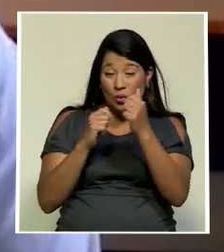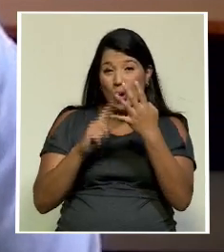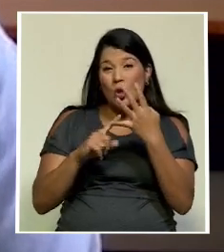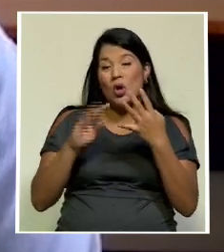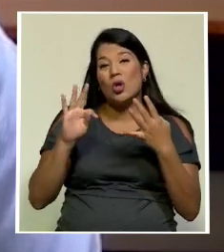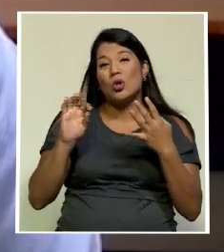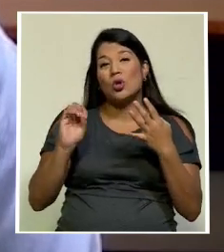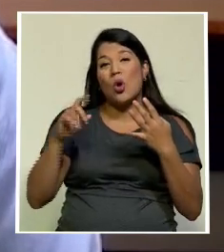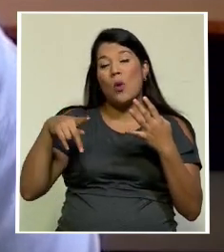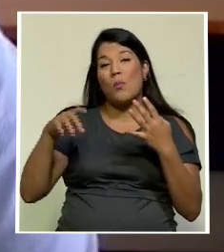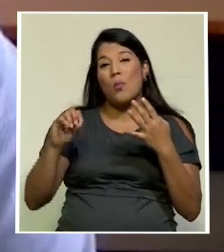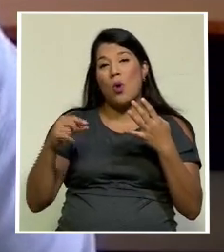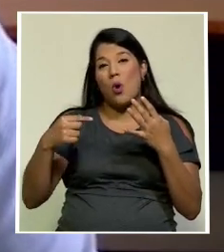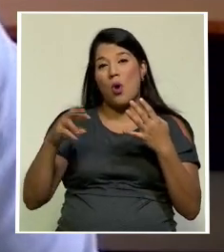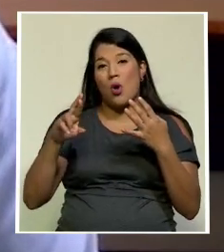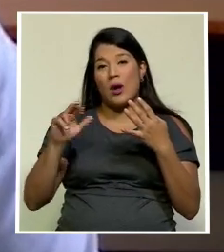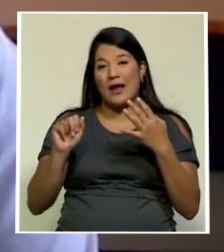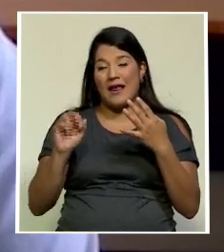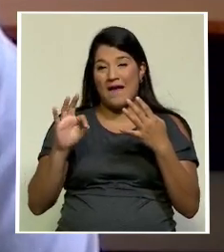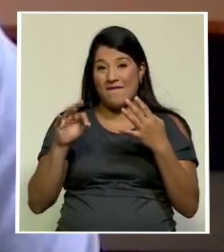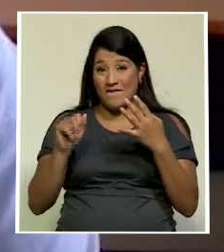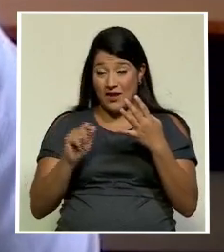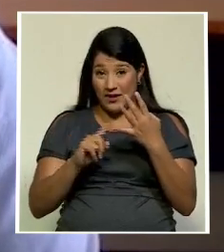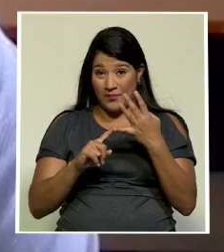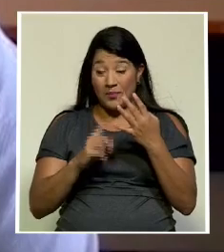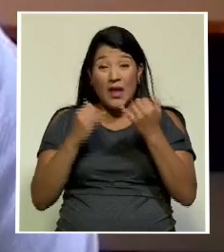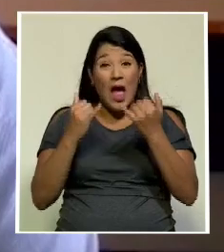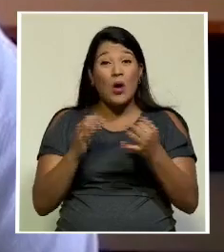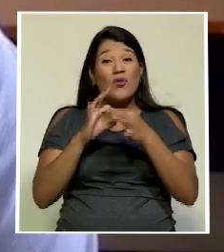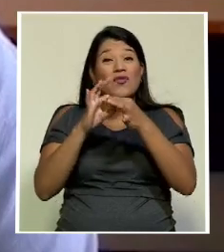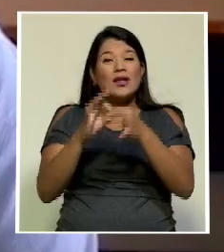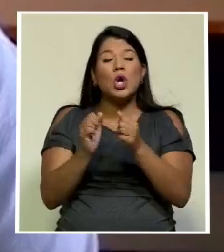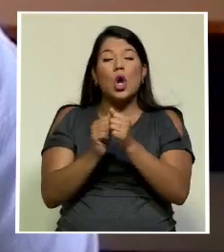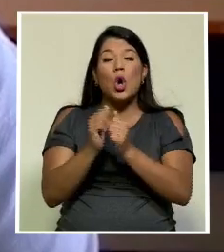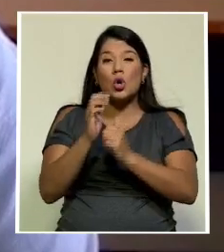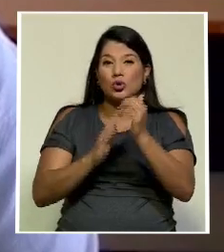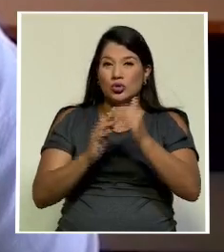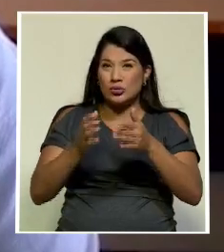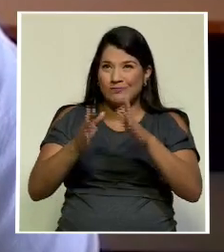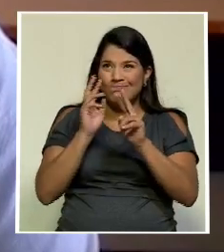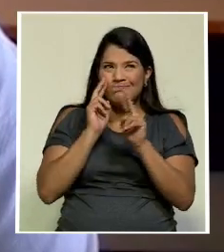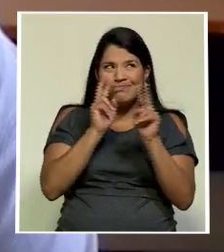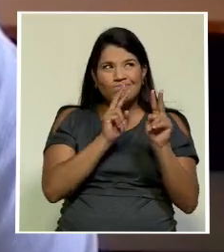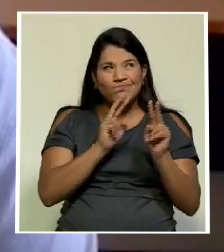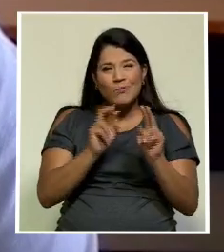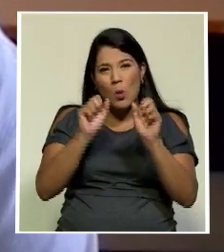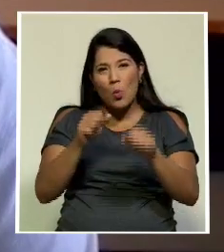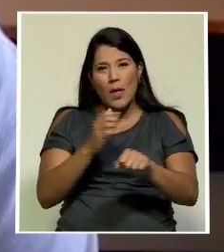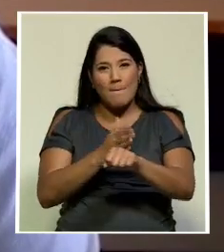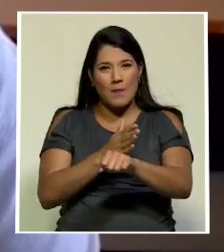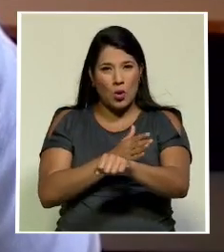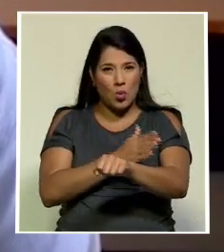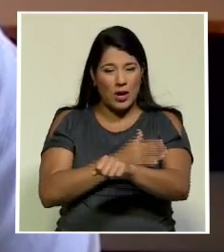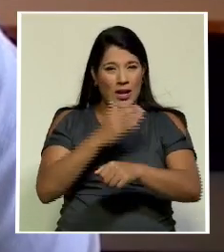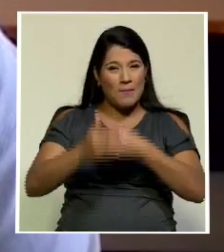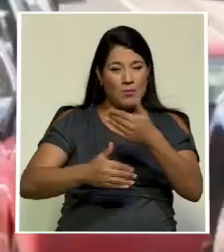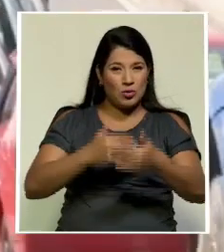En lo relacionado con las prácticas constructivas, se evidenciaron oportunidades de mejora en el proceso constructivo de base